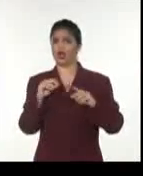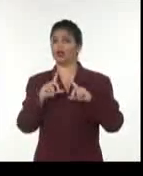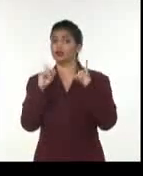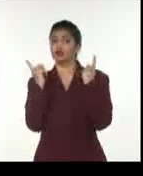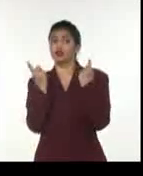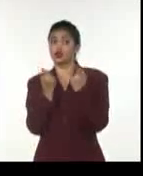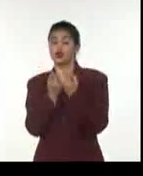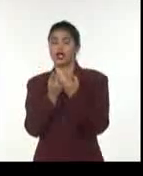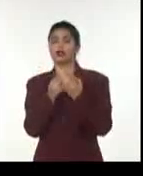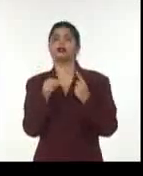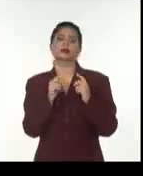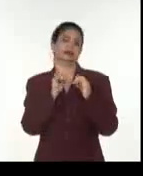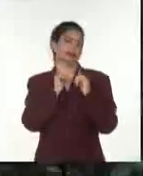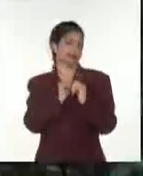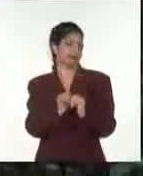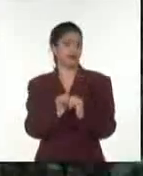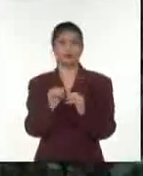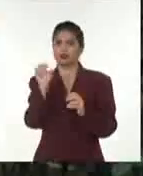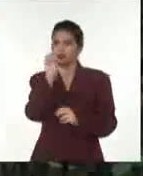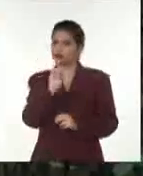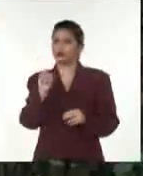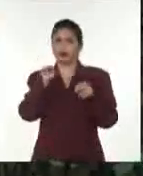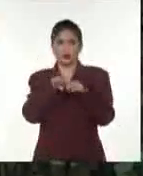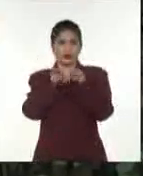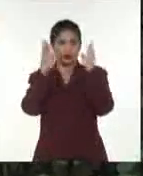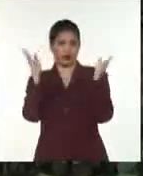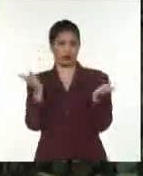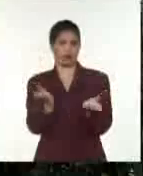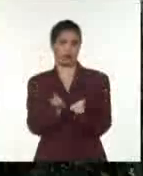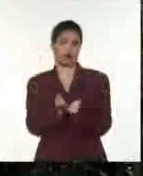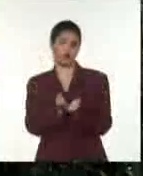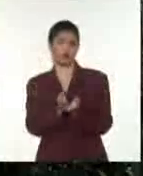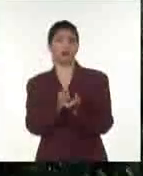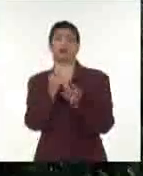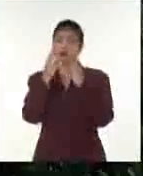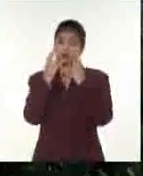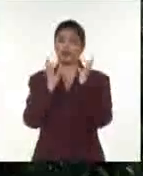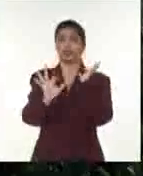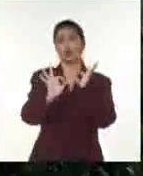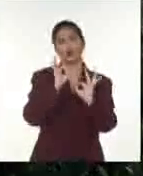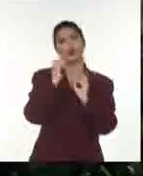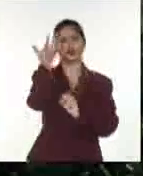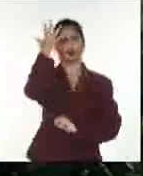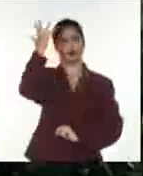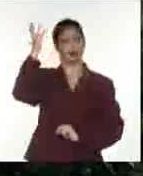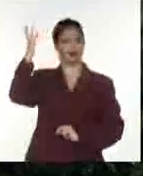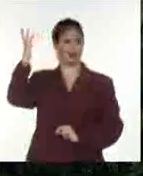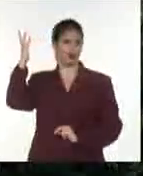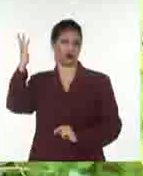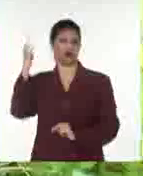carbono azul, con el fin de revertir ese valor en la conservación de ecosistemas como este.